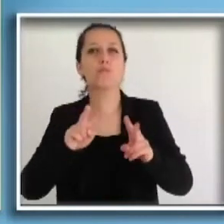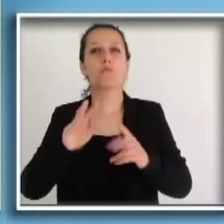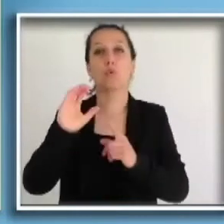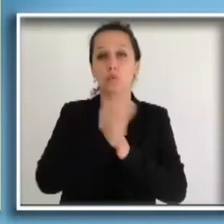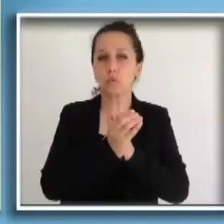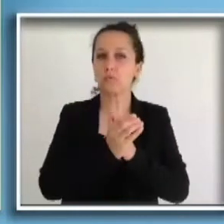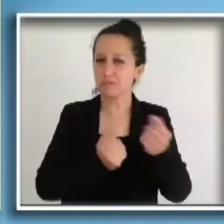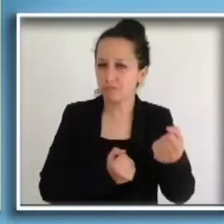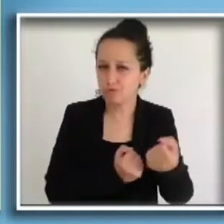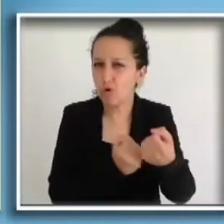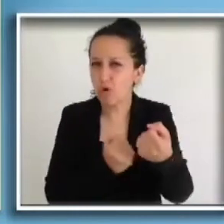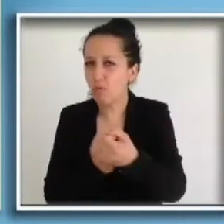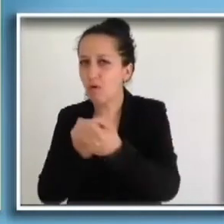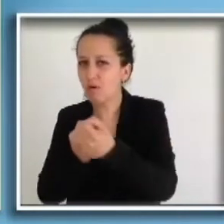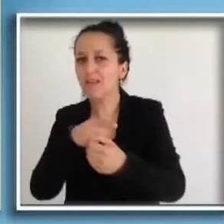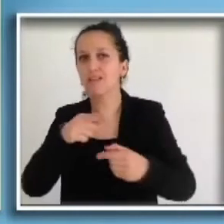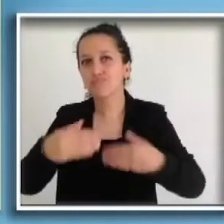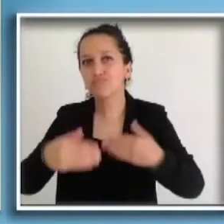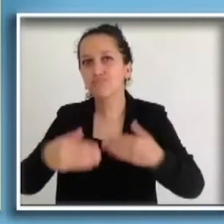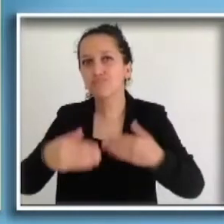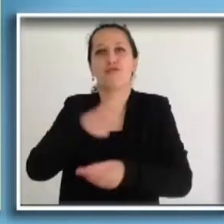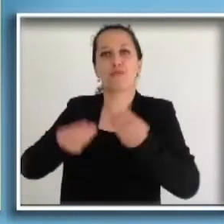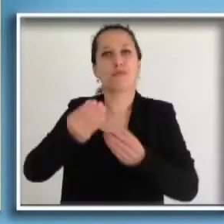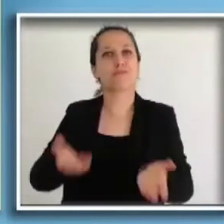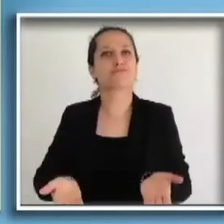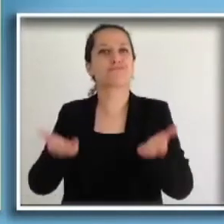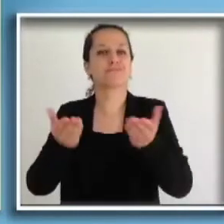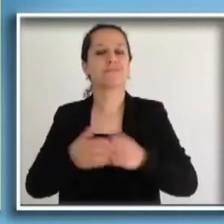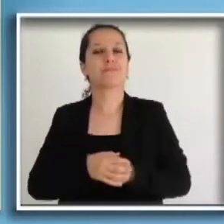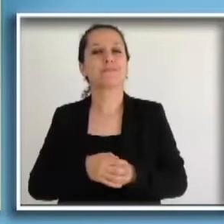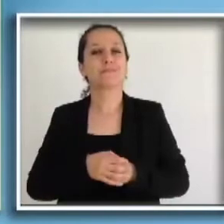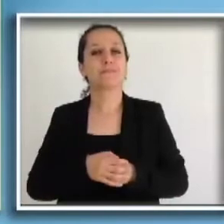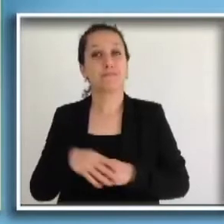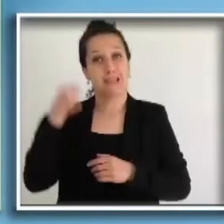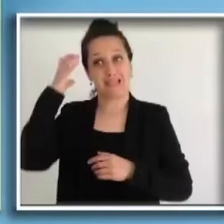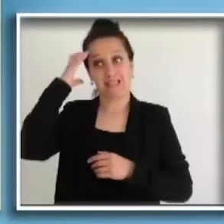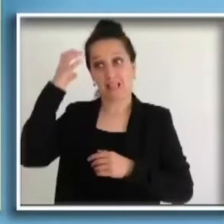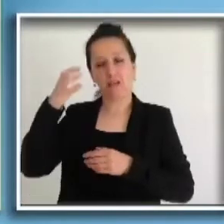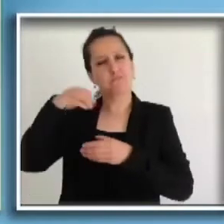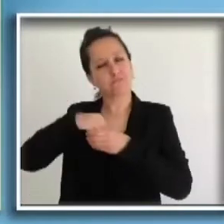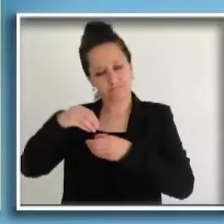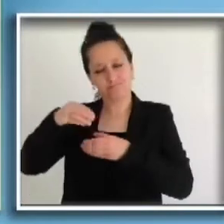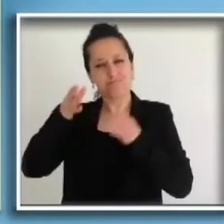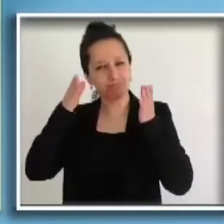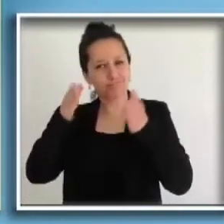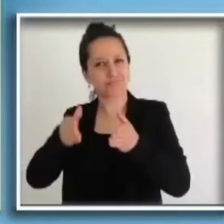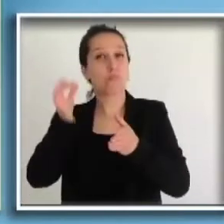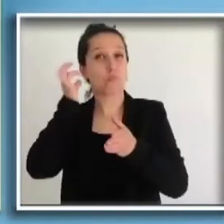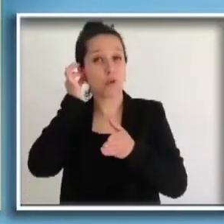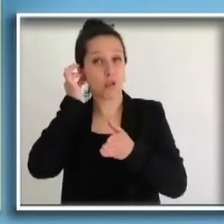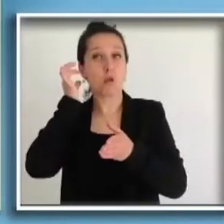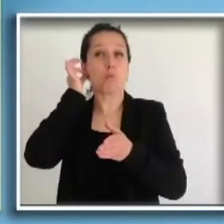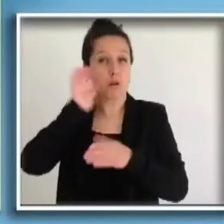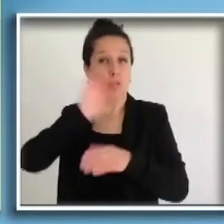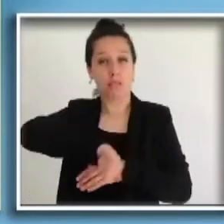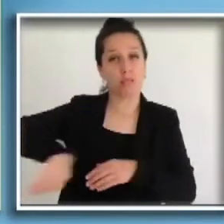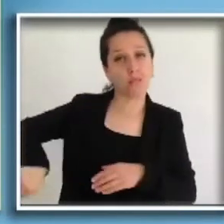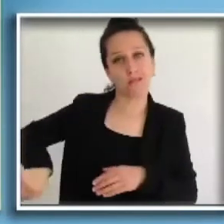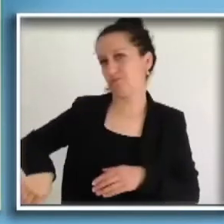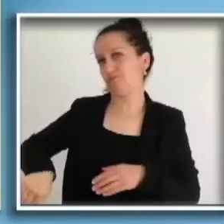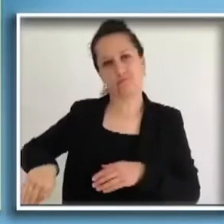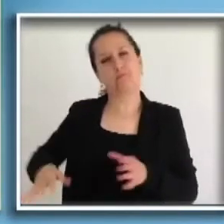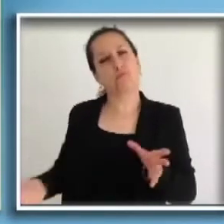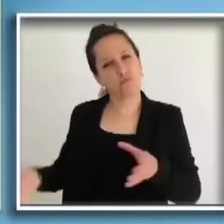transversalización de la perspectiva de género en el estado lo que hemos denominado nunca más sin nosotras el objetivo